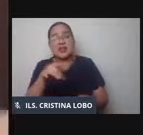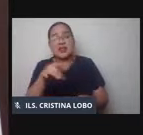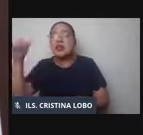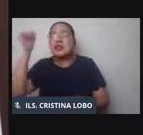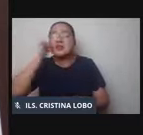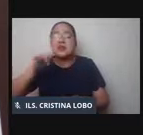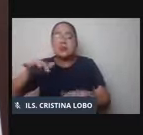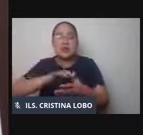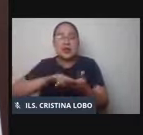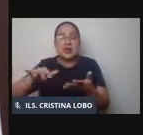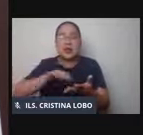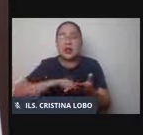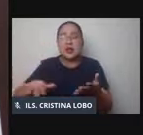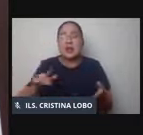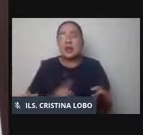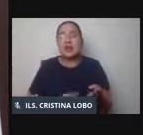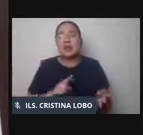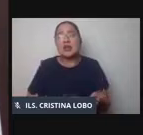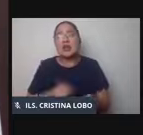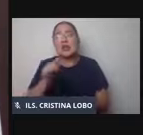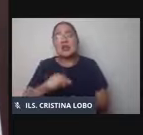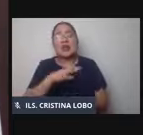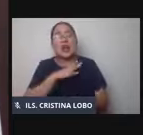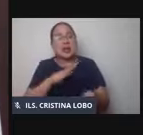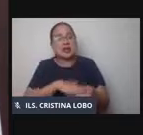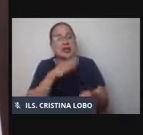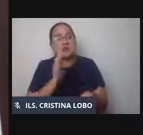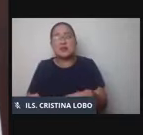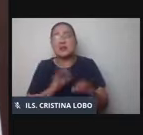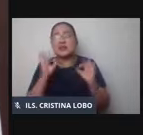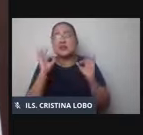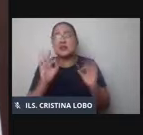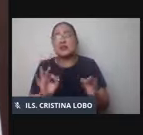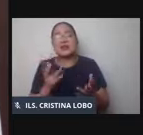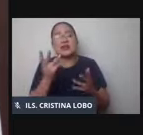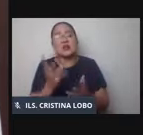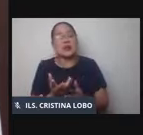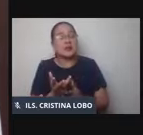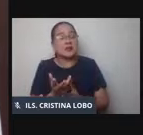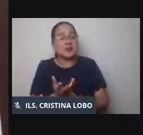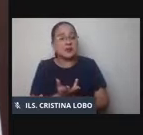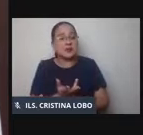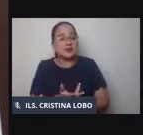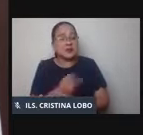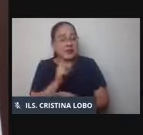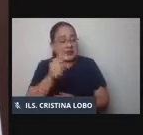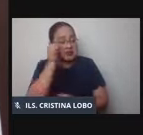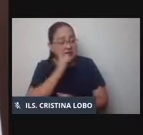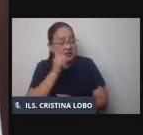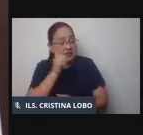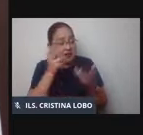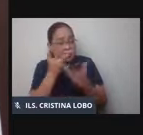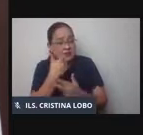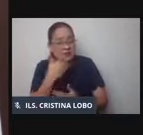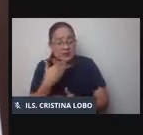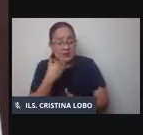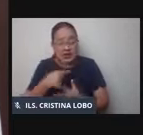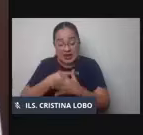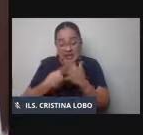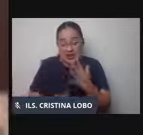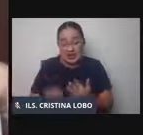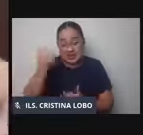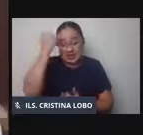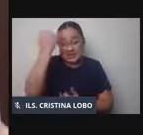que siempre tiene buenas calificaciones, el hijo que siempre le sale todo bien. Es decir, estas